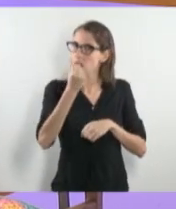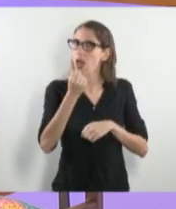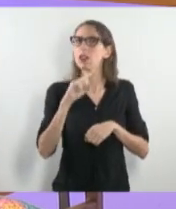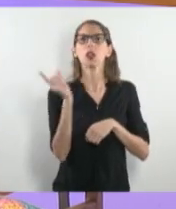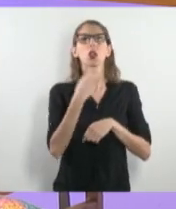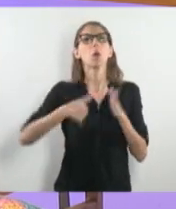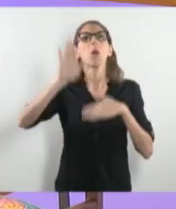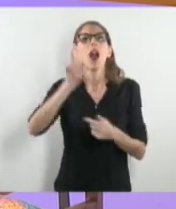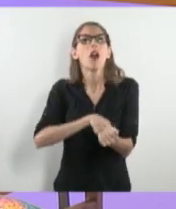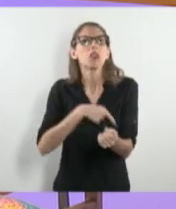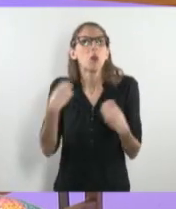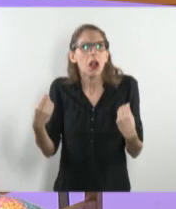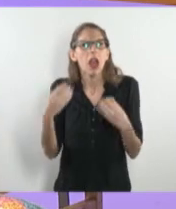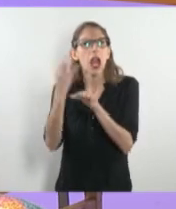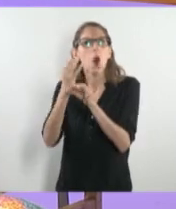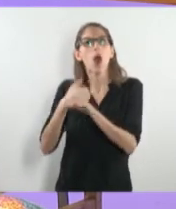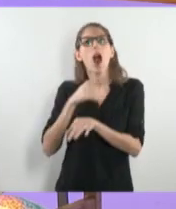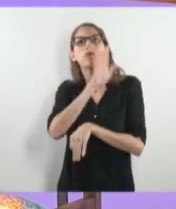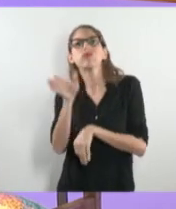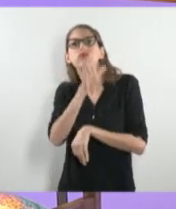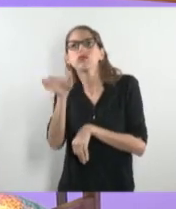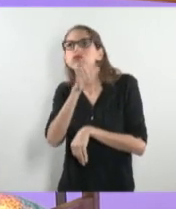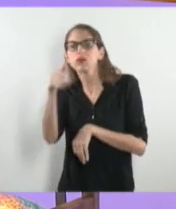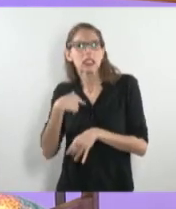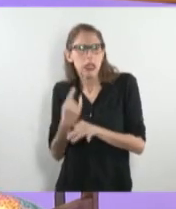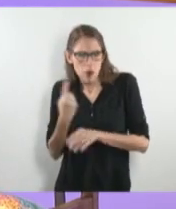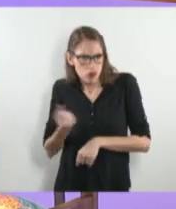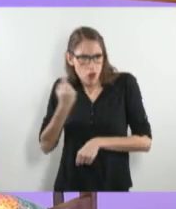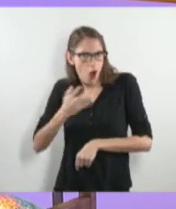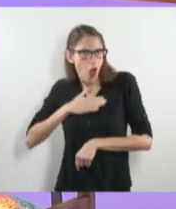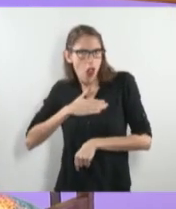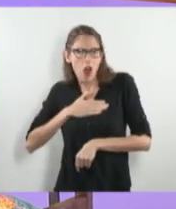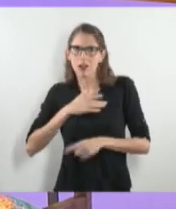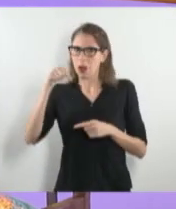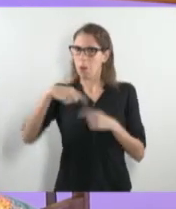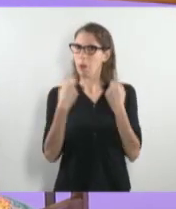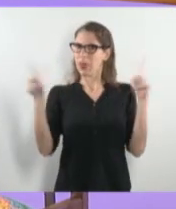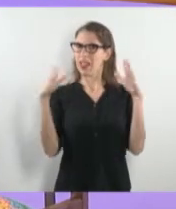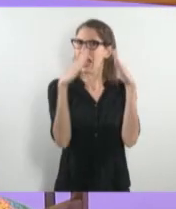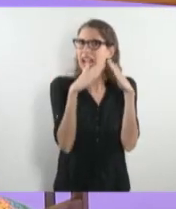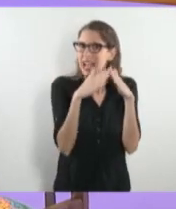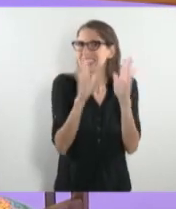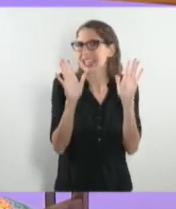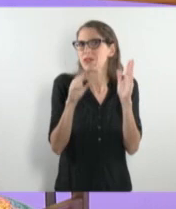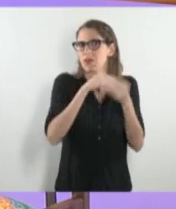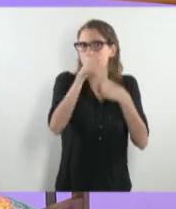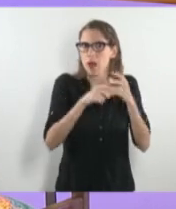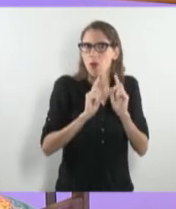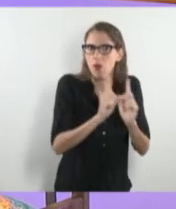ir a la escuela y en la escuela estar ahí solo, sola. La familia es como un lugar en el que uno entra y sale, ¿no?